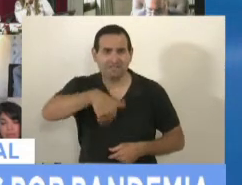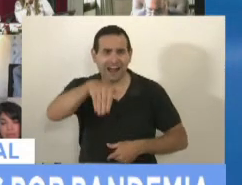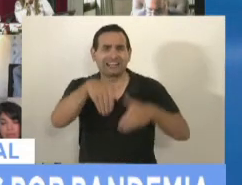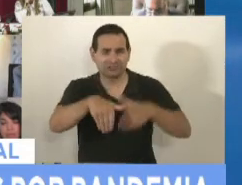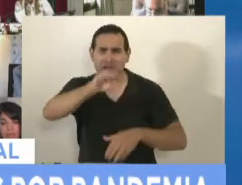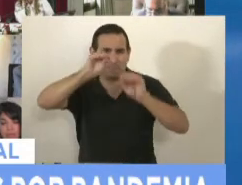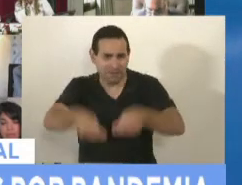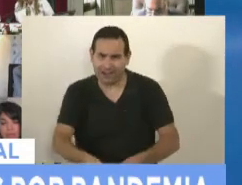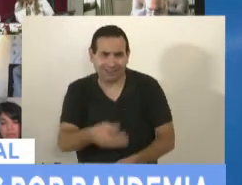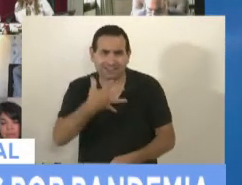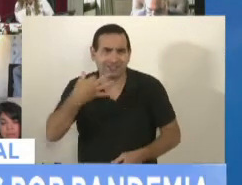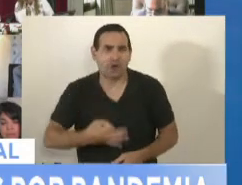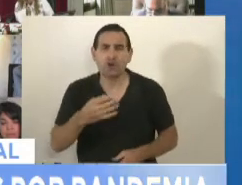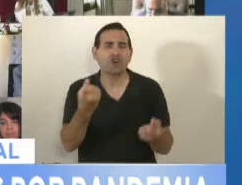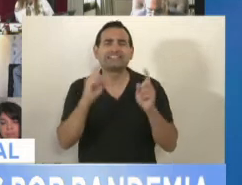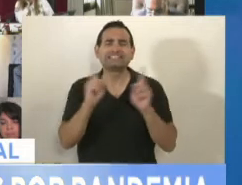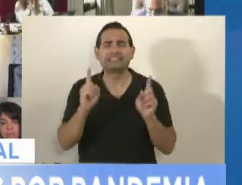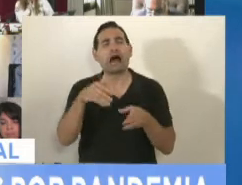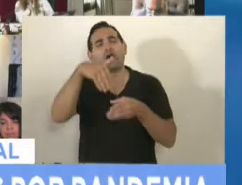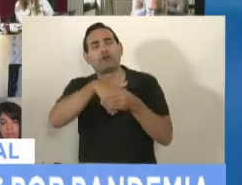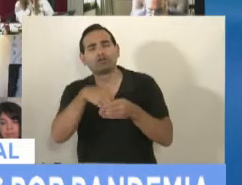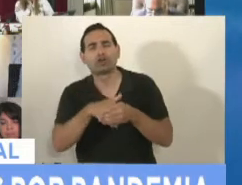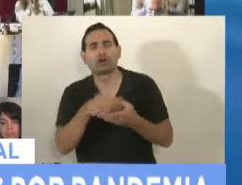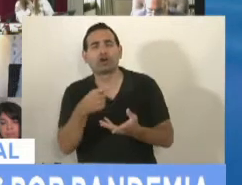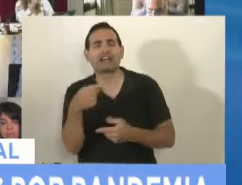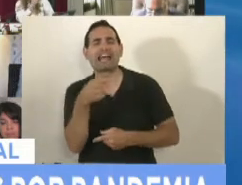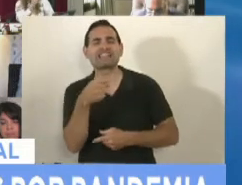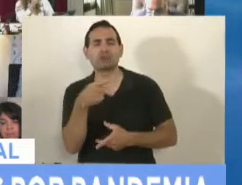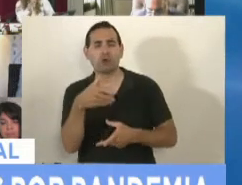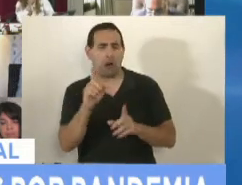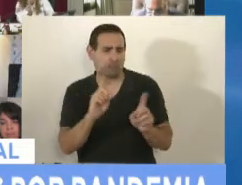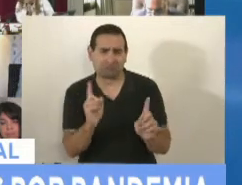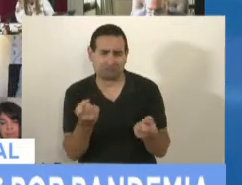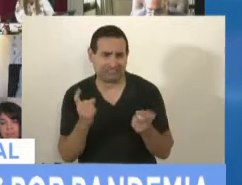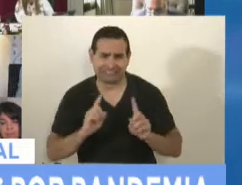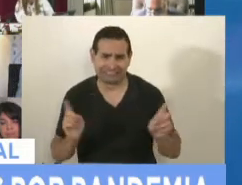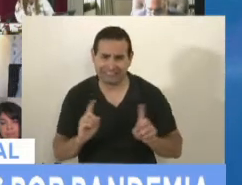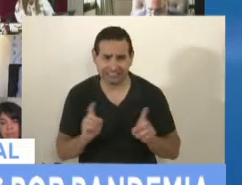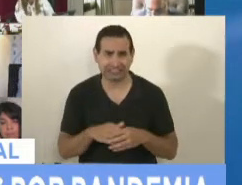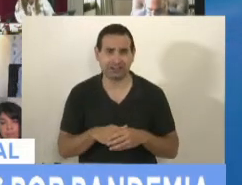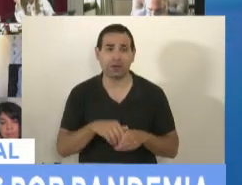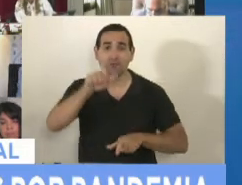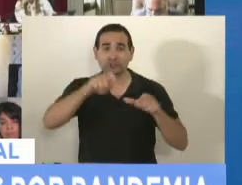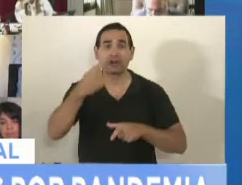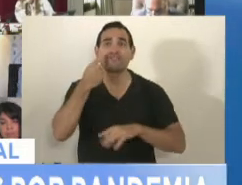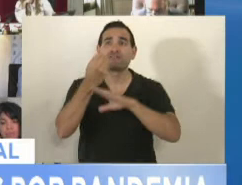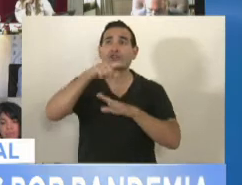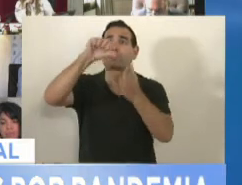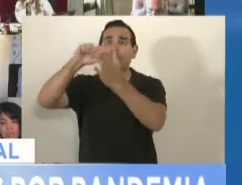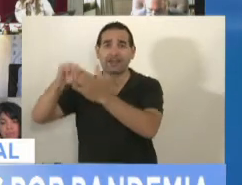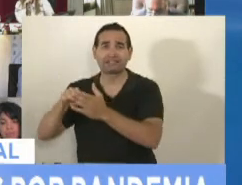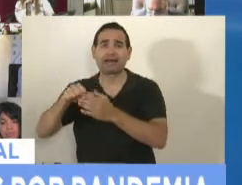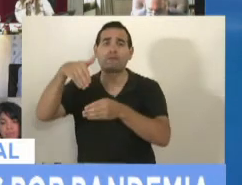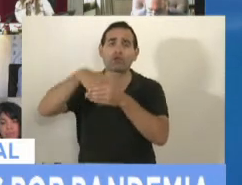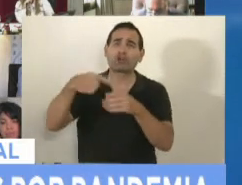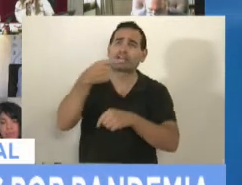falta contar con el voto negativo de los argentinos que viven en el extranjero. Van a alcanzar con los